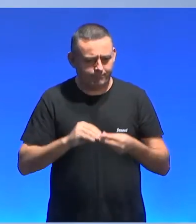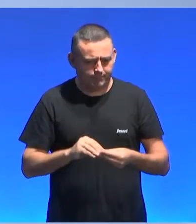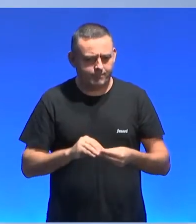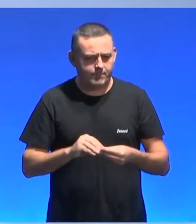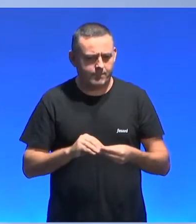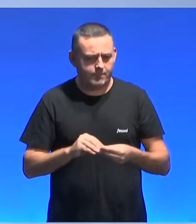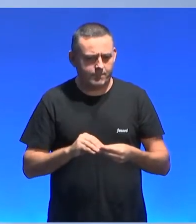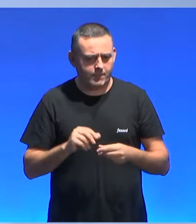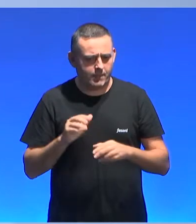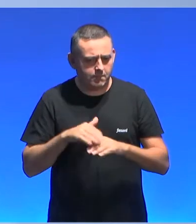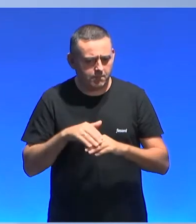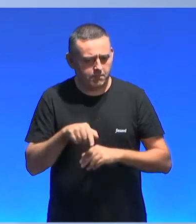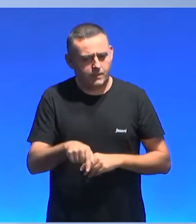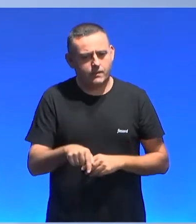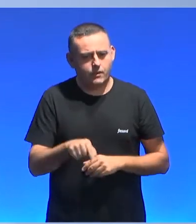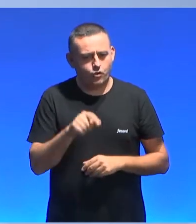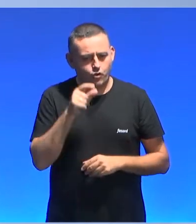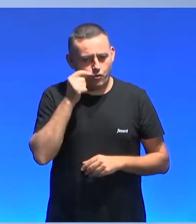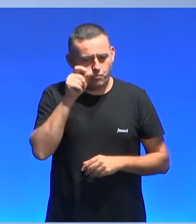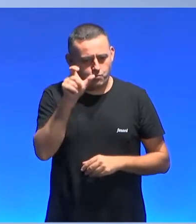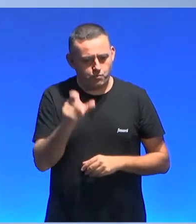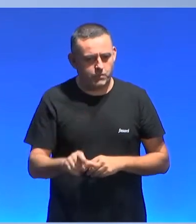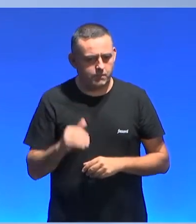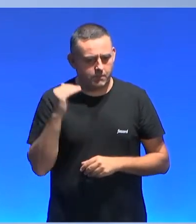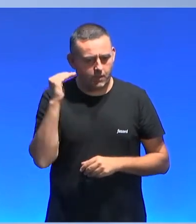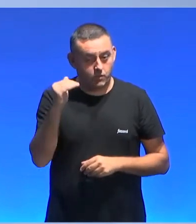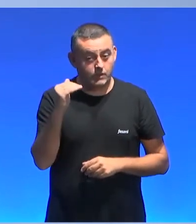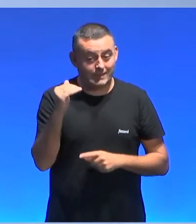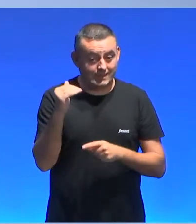ciudadano se hacía buena para